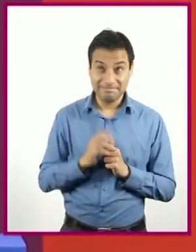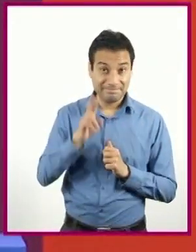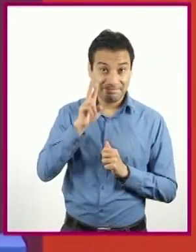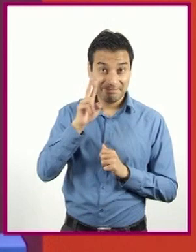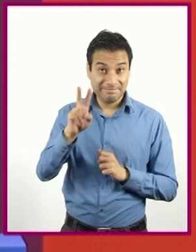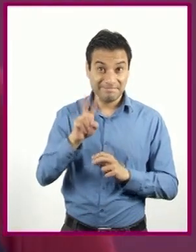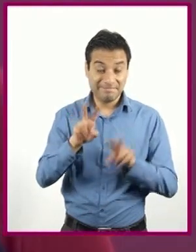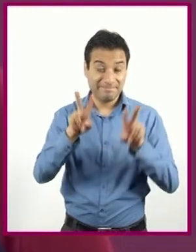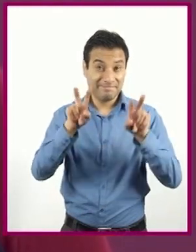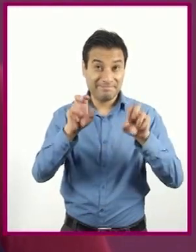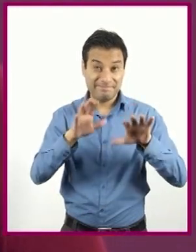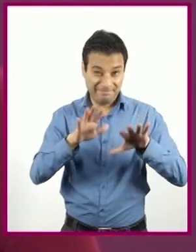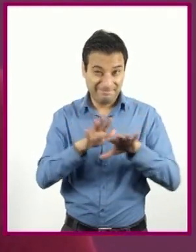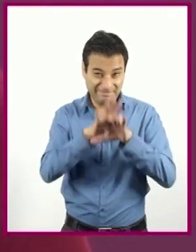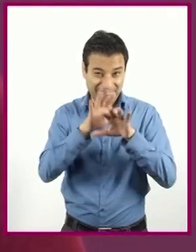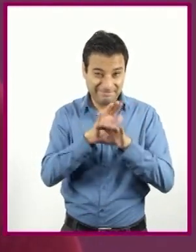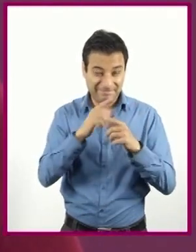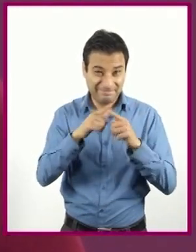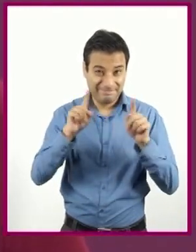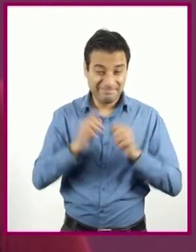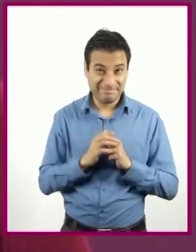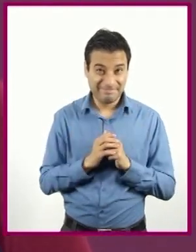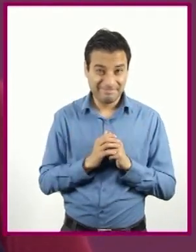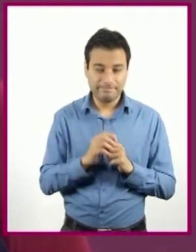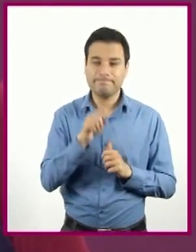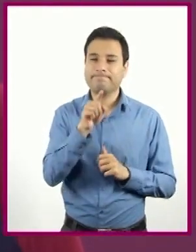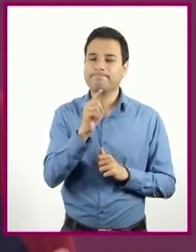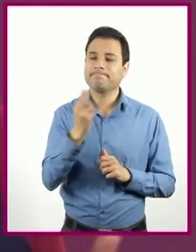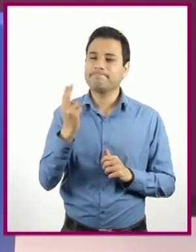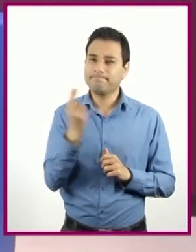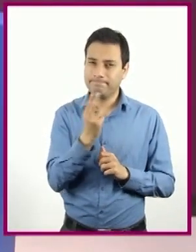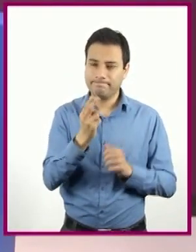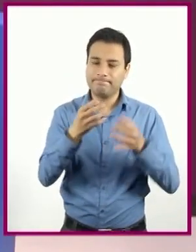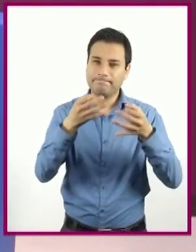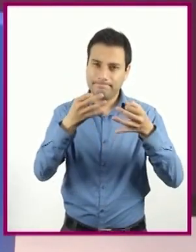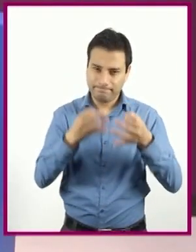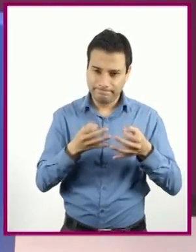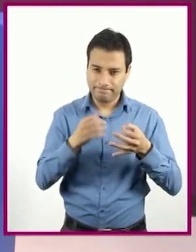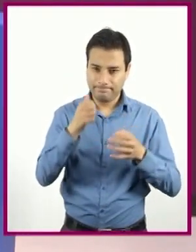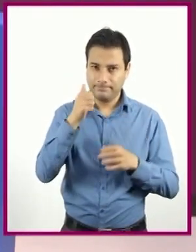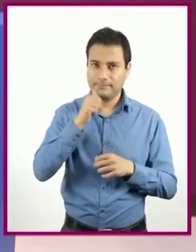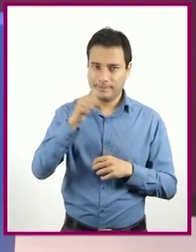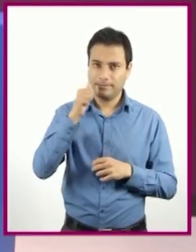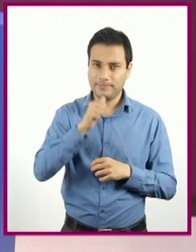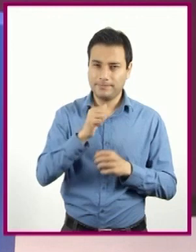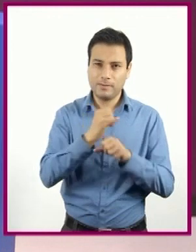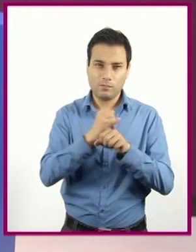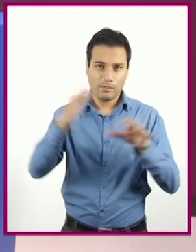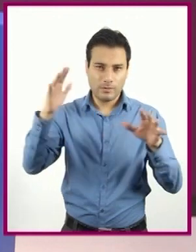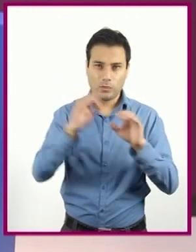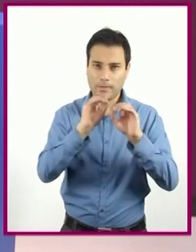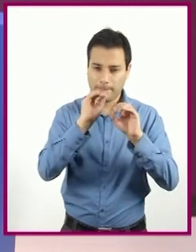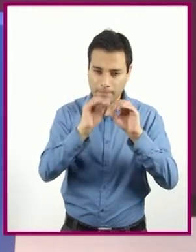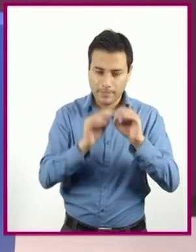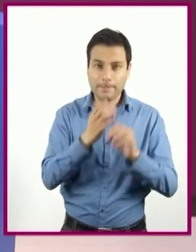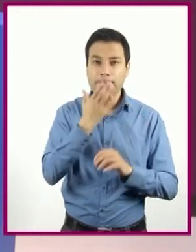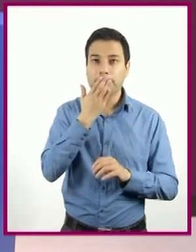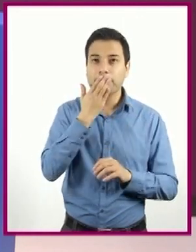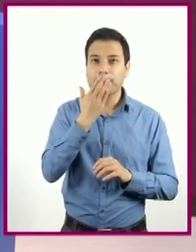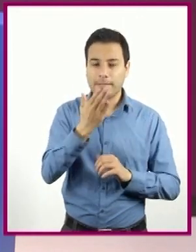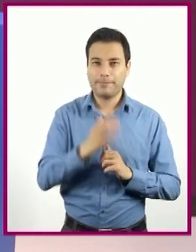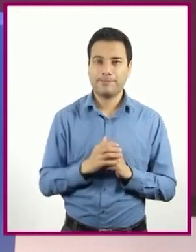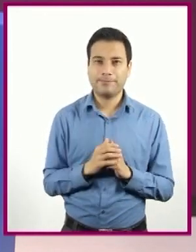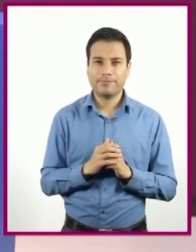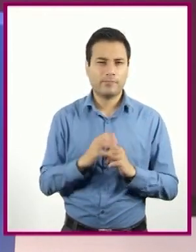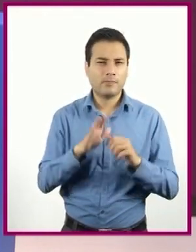títulos? Es necesario ser muy formales y ordenados en el registro de información en las fichas, pues gracias